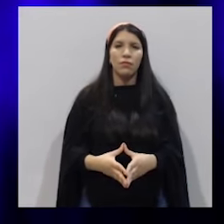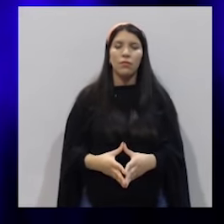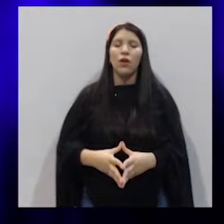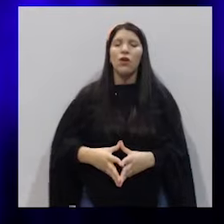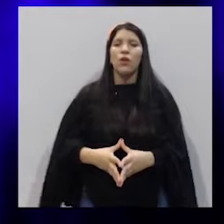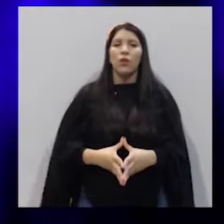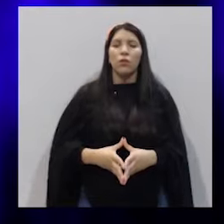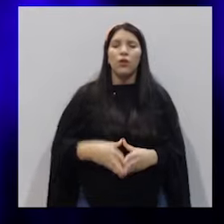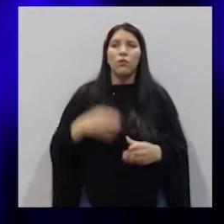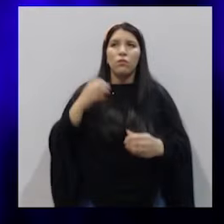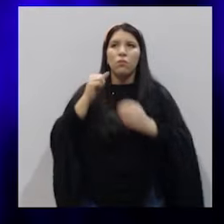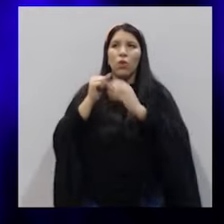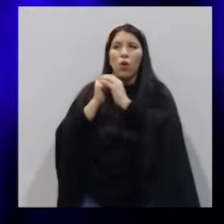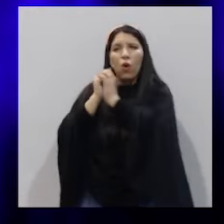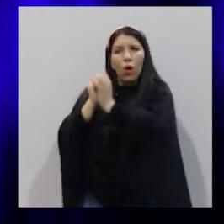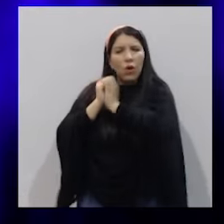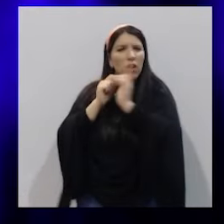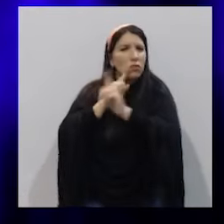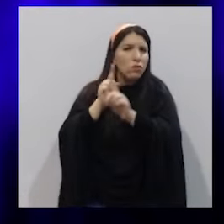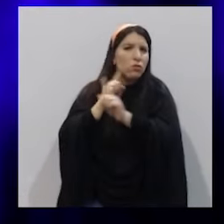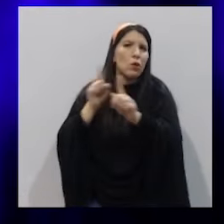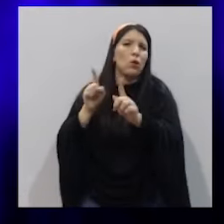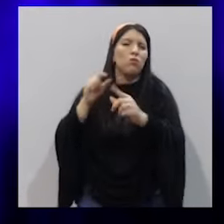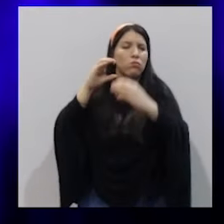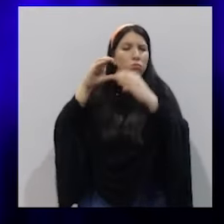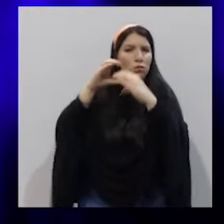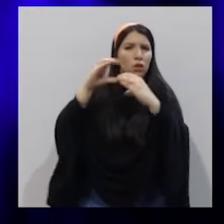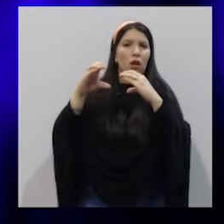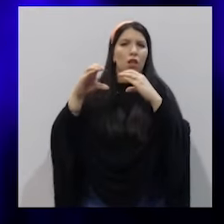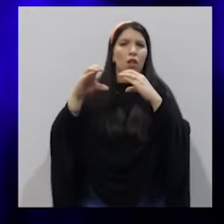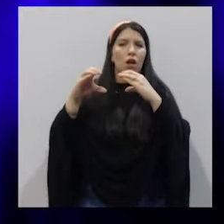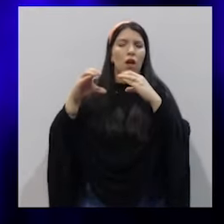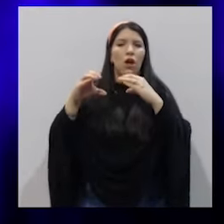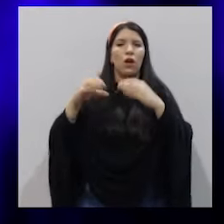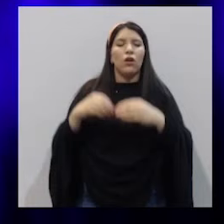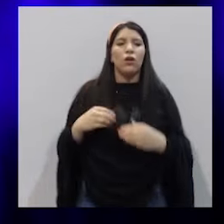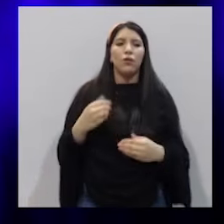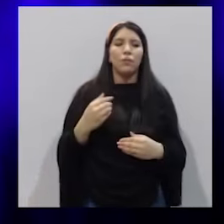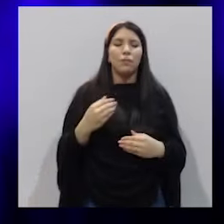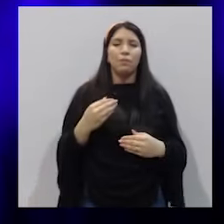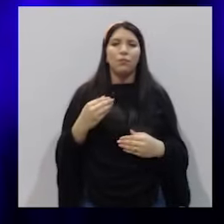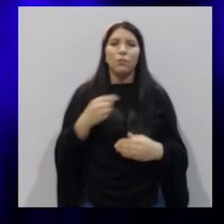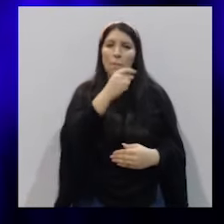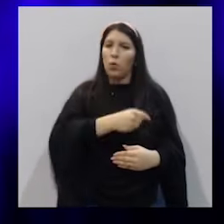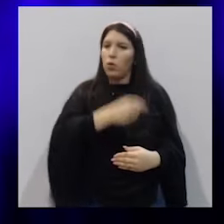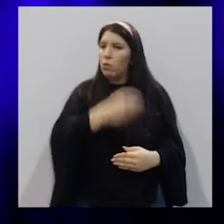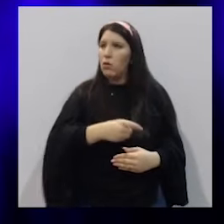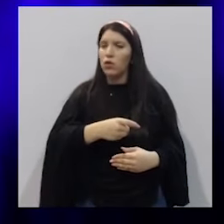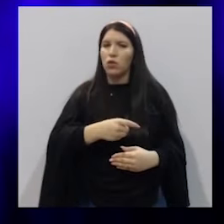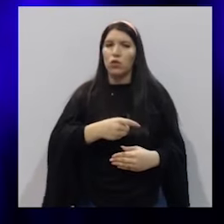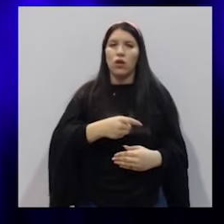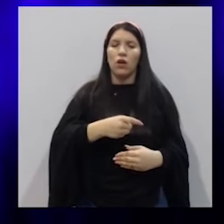hombre interior por eso pablo también enseña a la iglesia en efe sobre la carta de